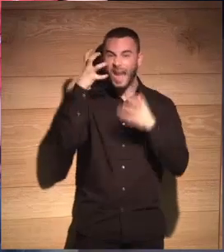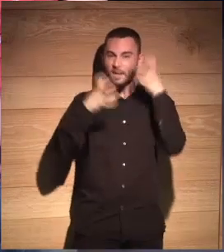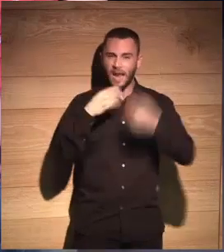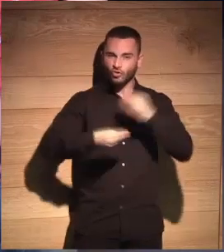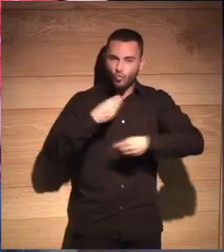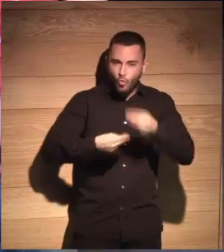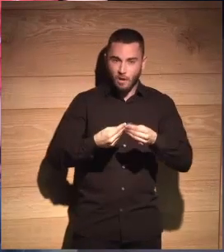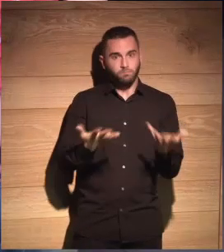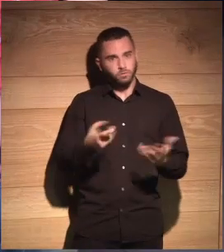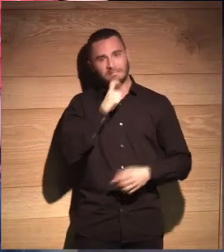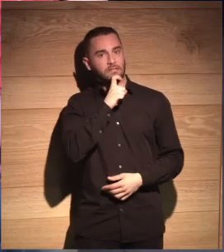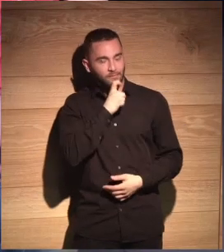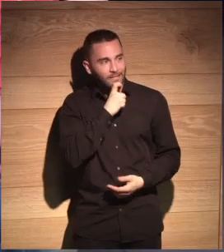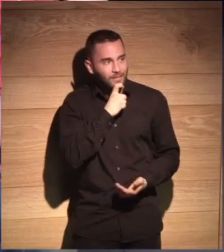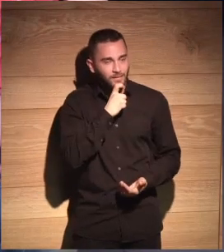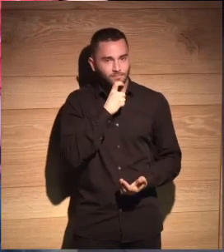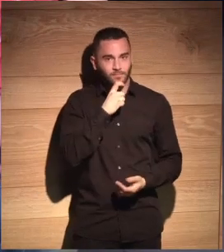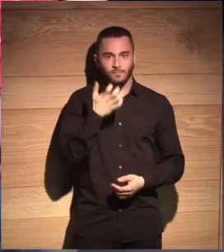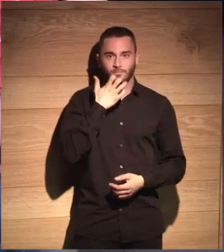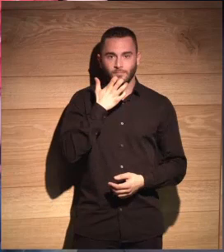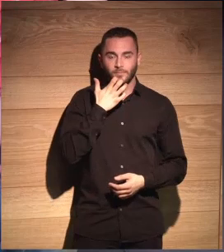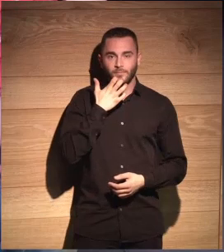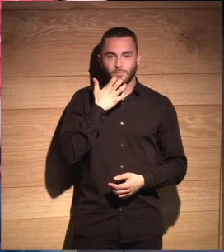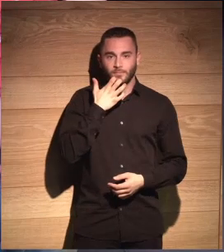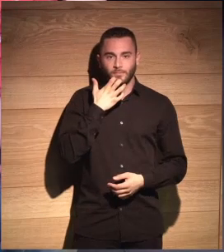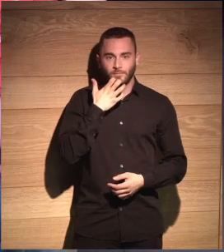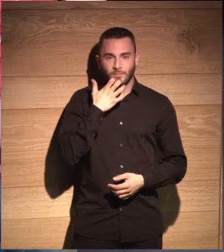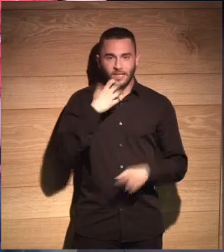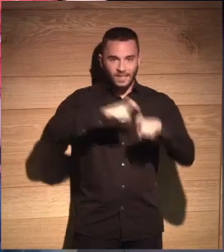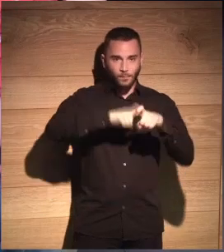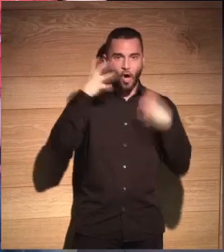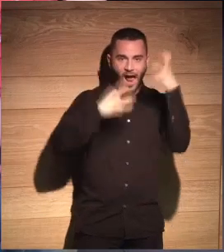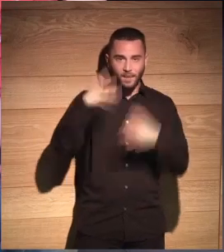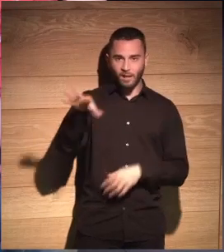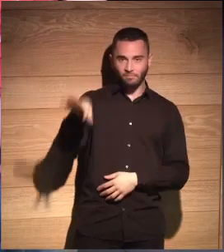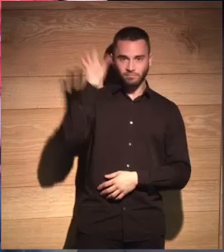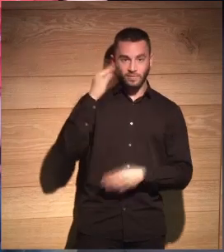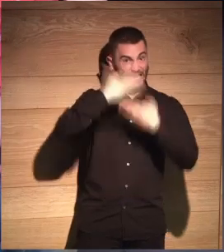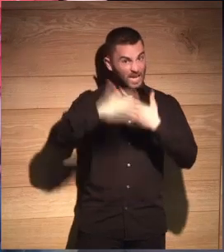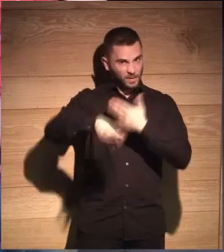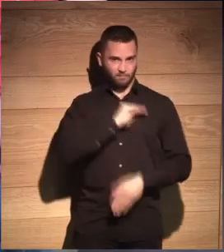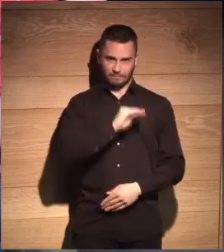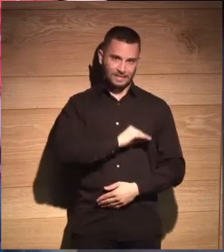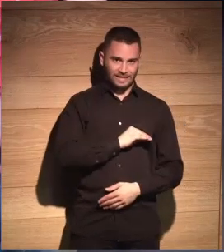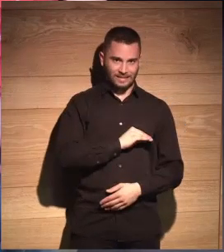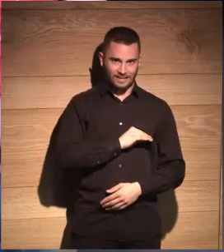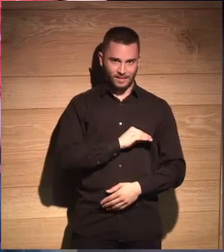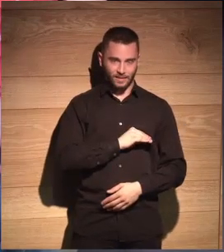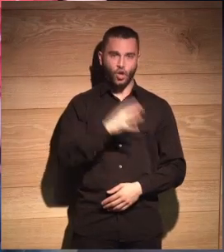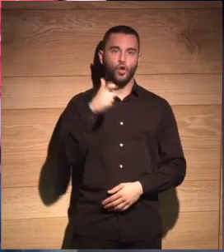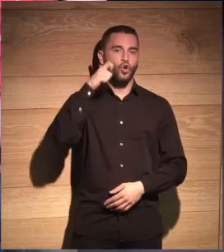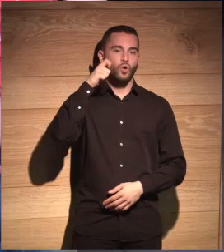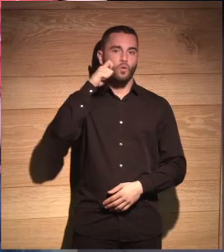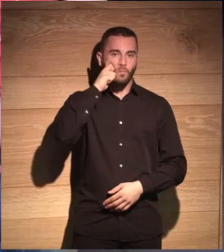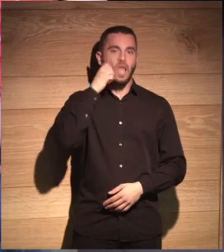te ibas a seleccionarlo por el tema de especies, te limitaba mucho. El color de la